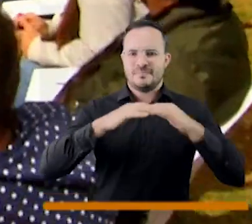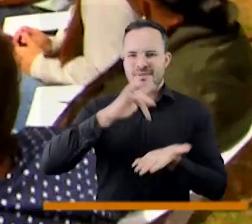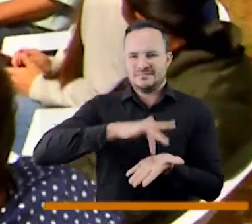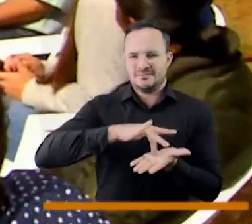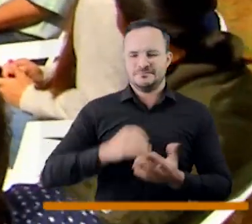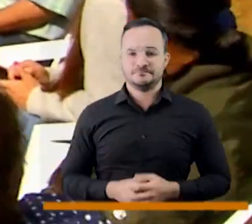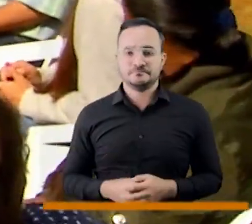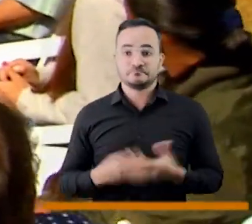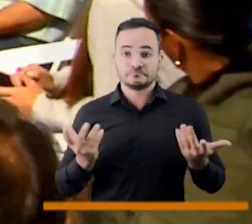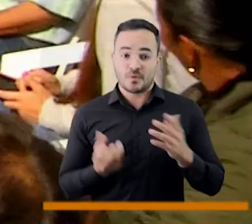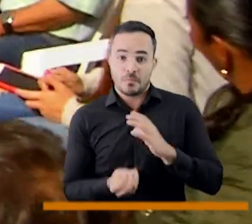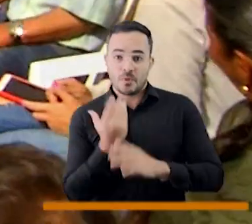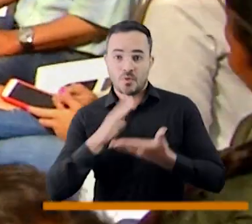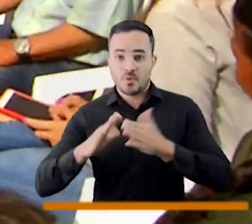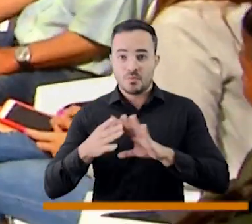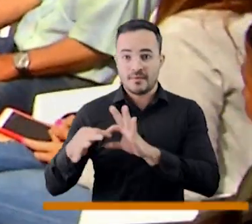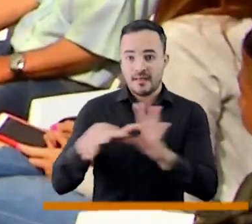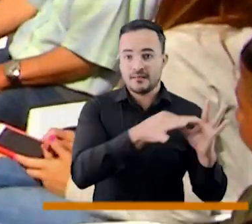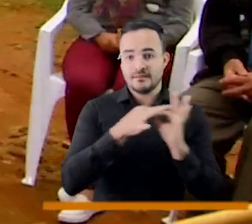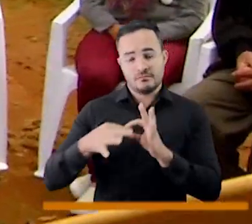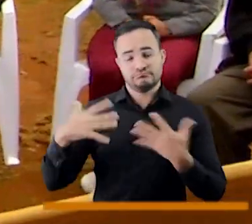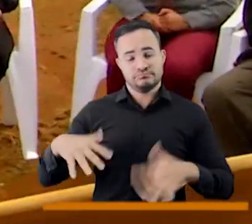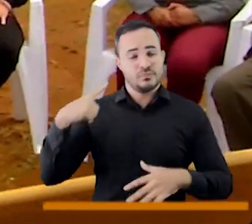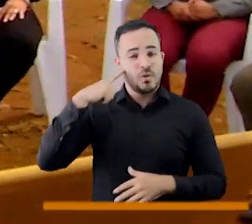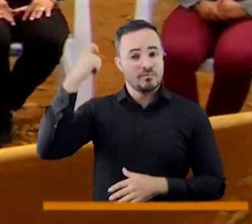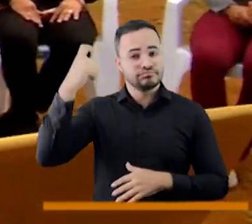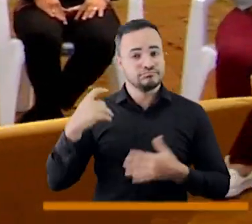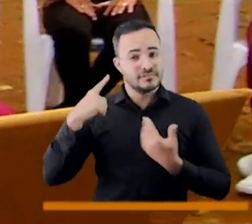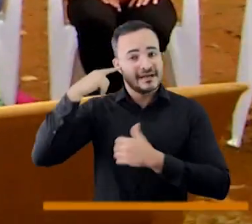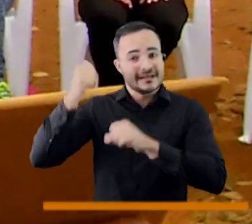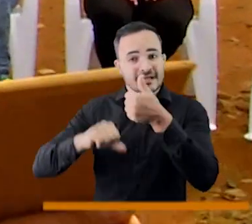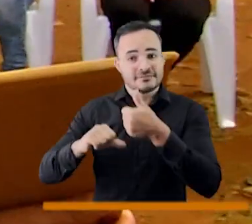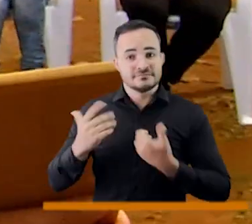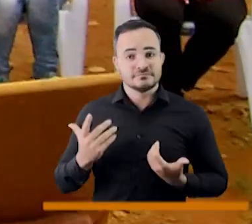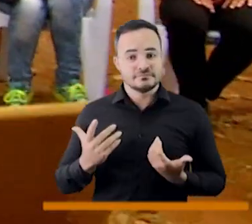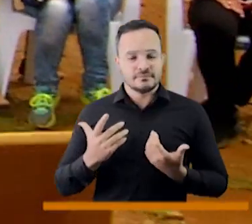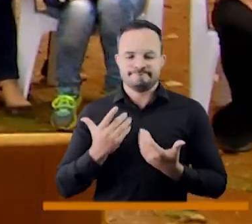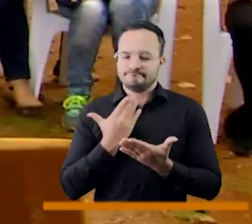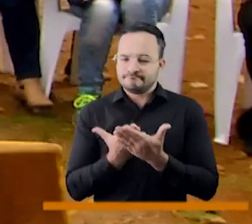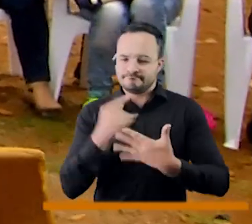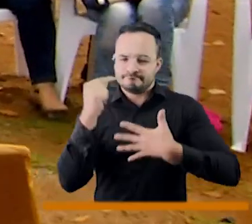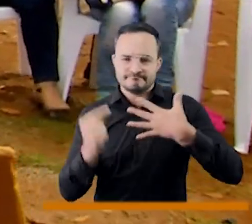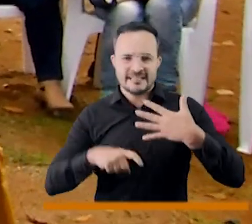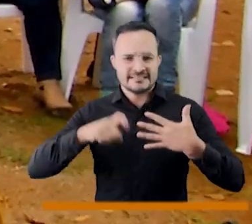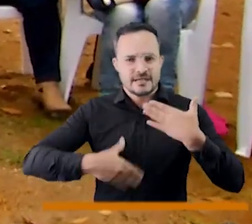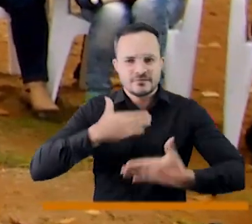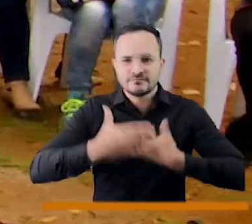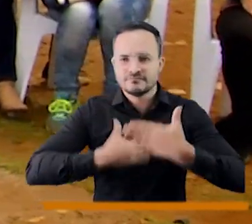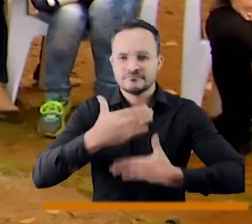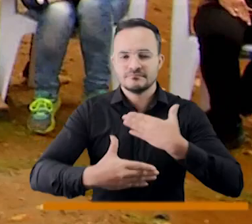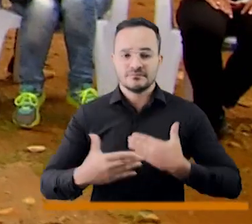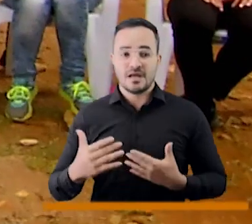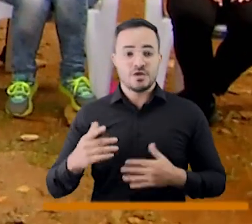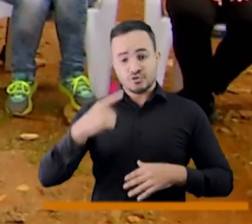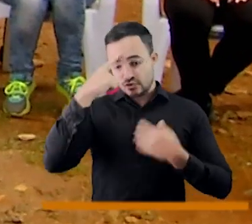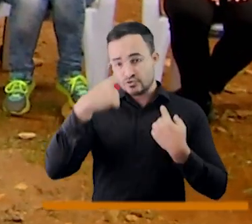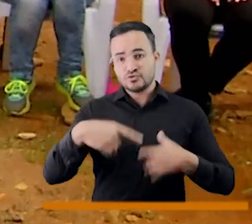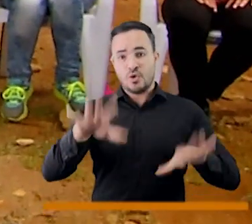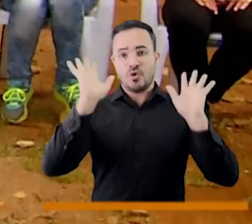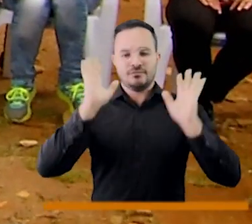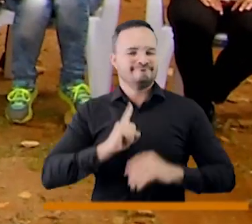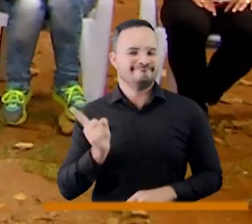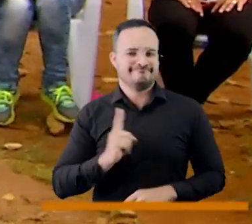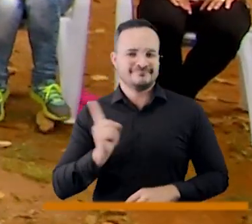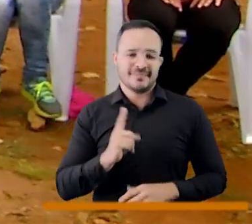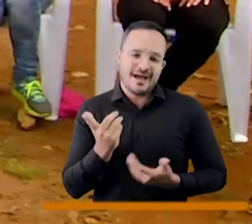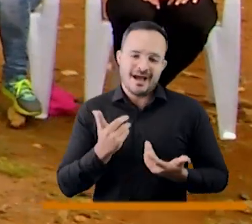fortaleciendo. Crear una comunidad es un desafío y demanda acciones para lograrlo. No es algo natural, eso es hacer política.